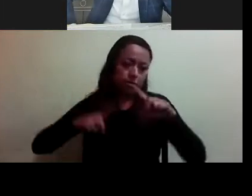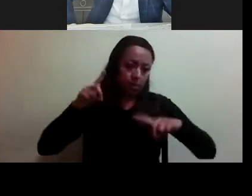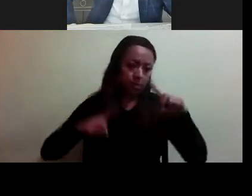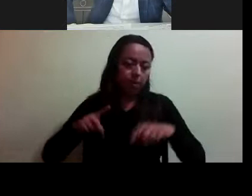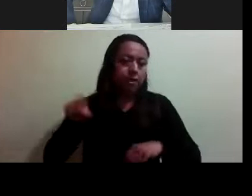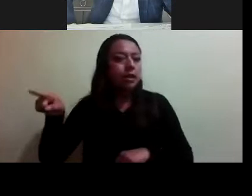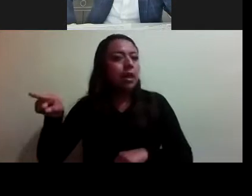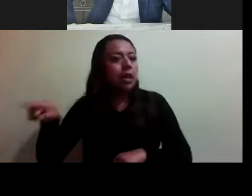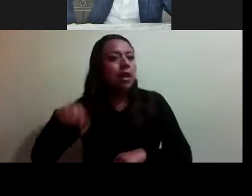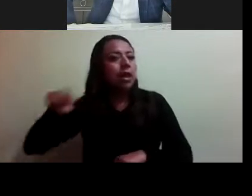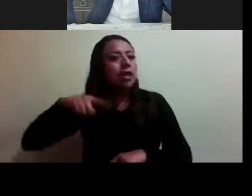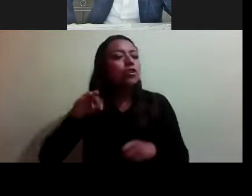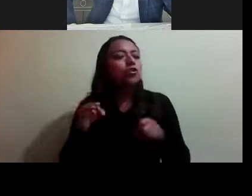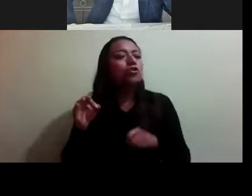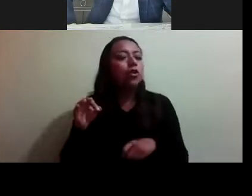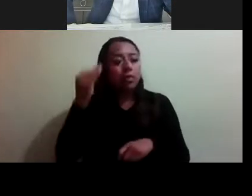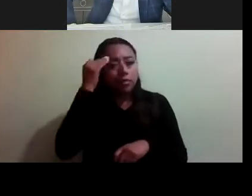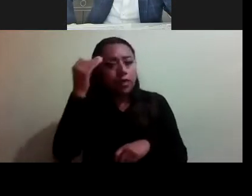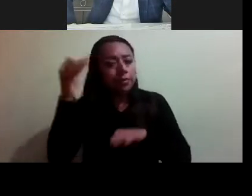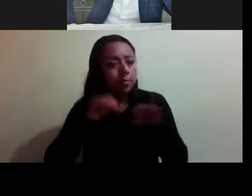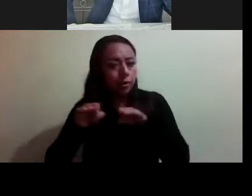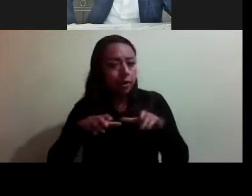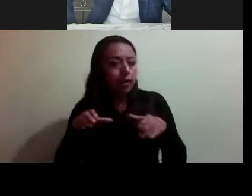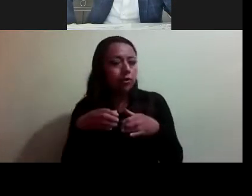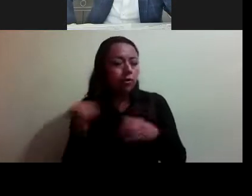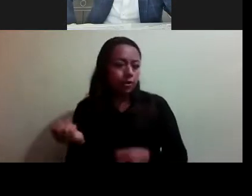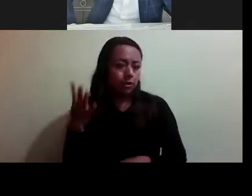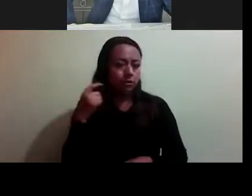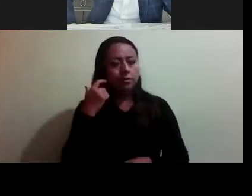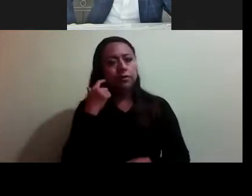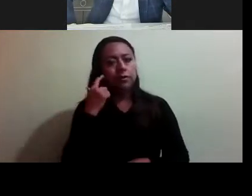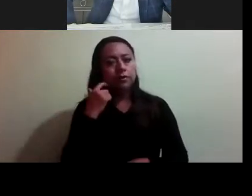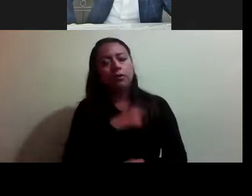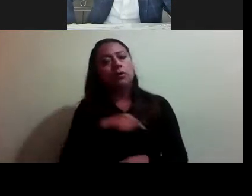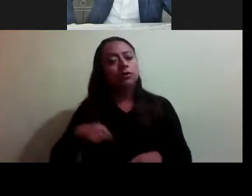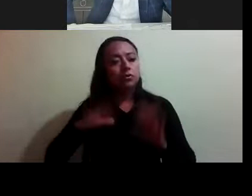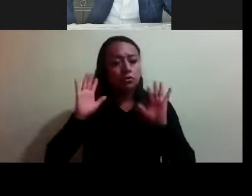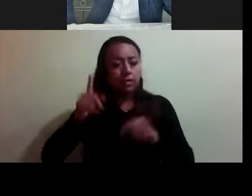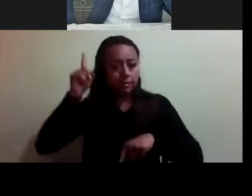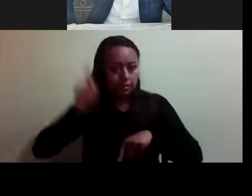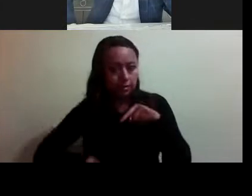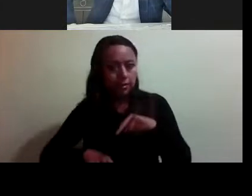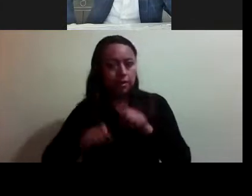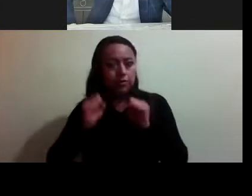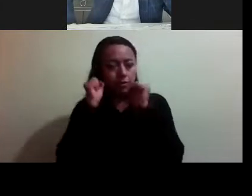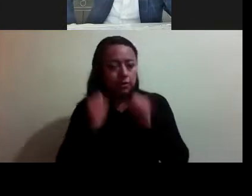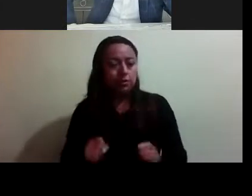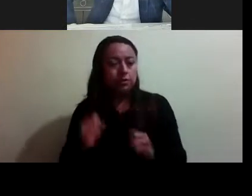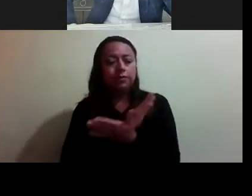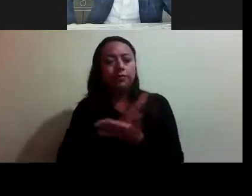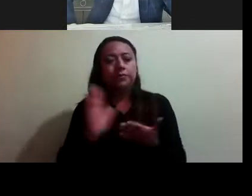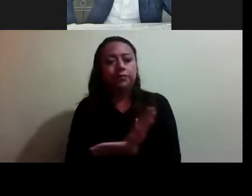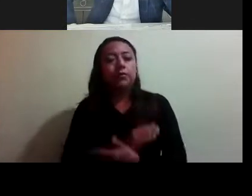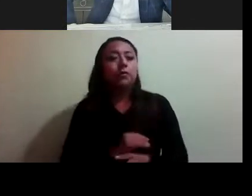es el planteamiento que estamos haciendo. Ya les quitamos el seguro de separación individualizada a muchos, ¿no? Ya no van a contar con